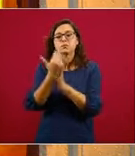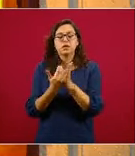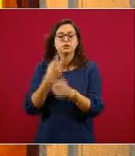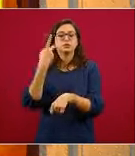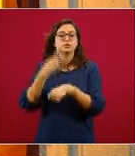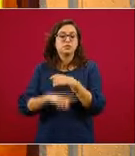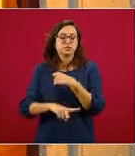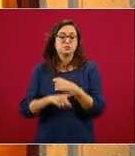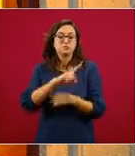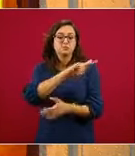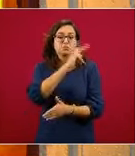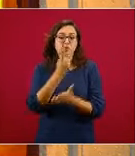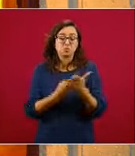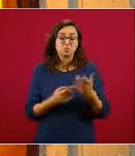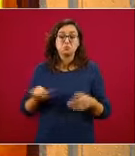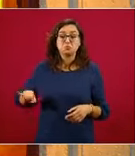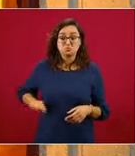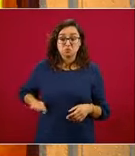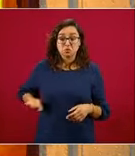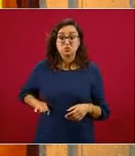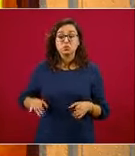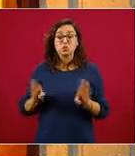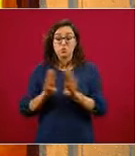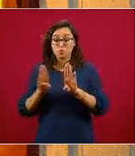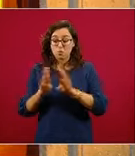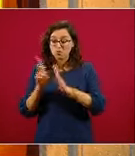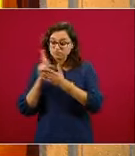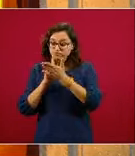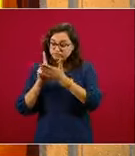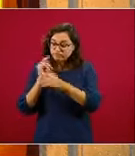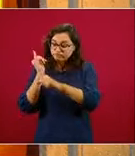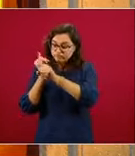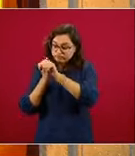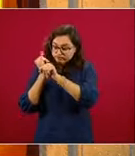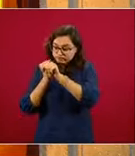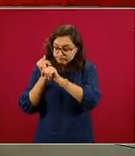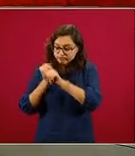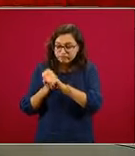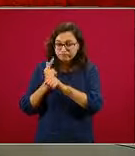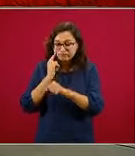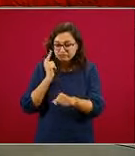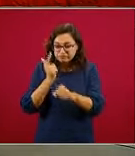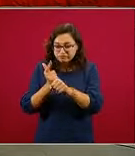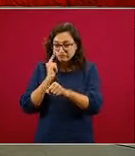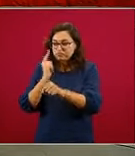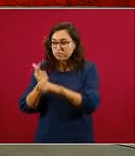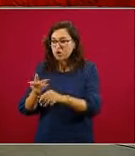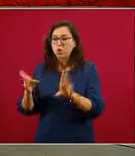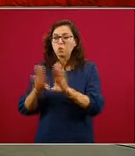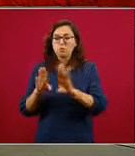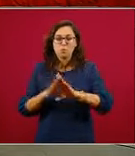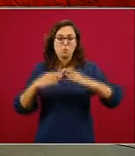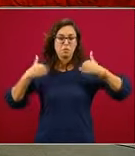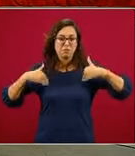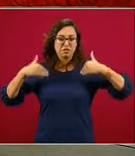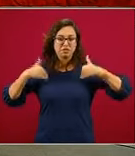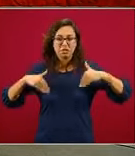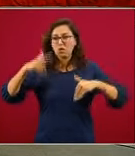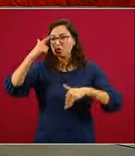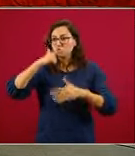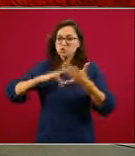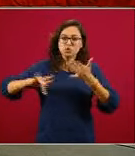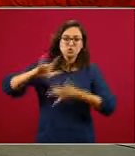interesantes relacionados con el análisis de sustancias que nos permite identificar, por ejemplo, en ambientes de entretenimiento o de ocio